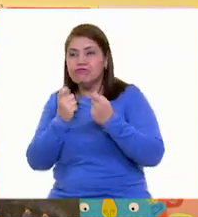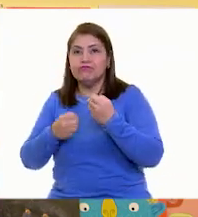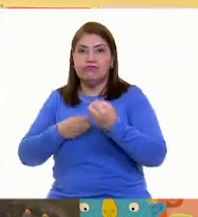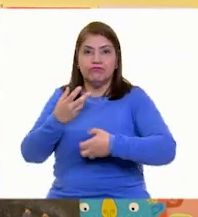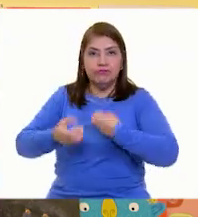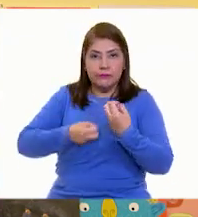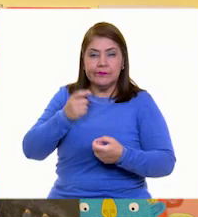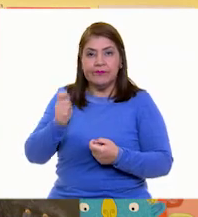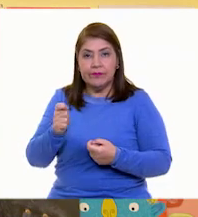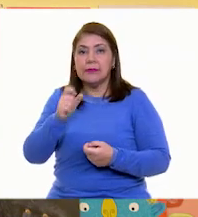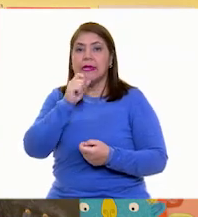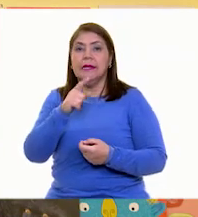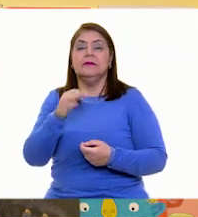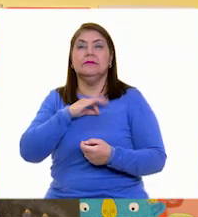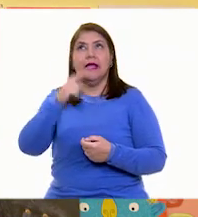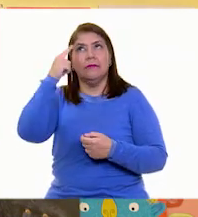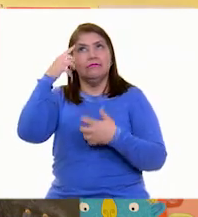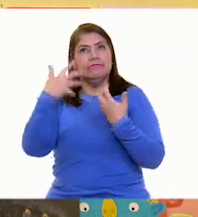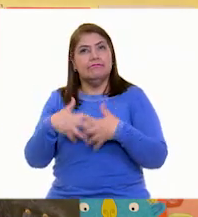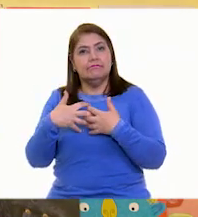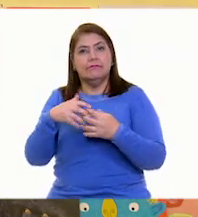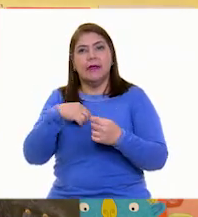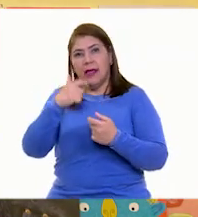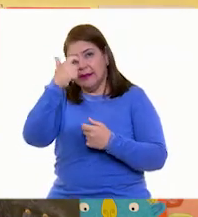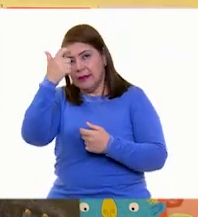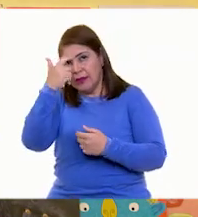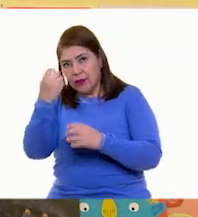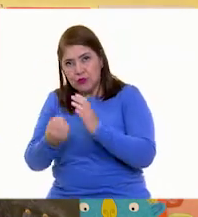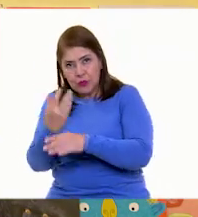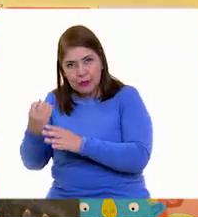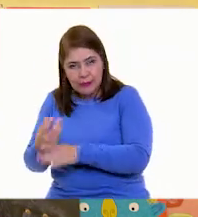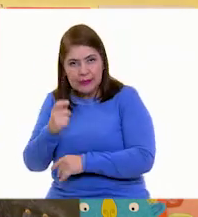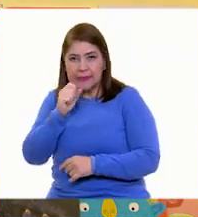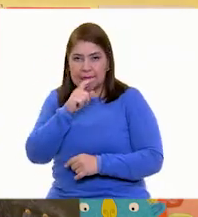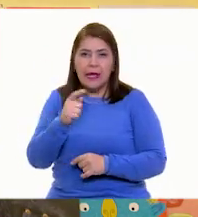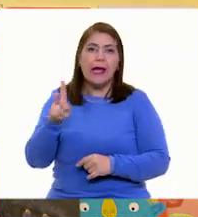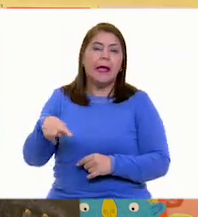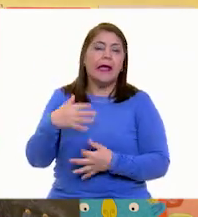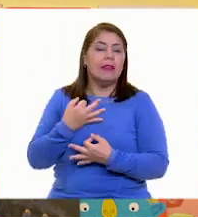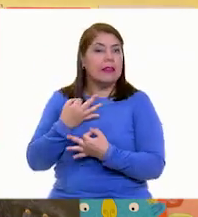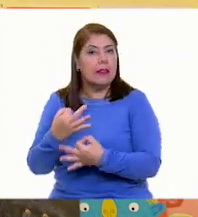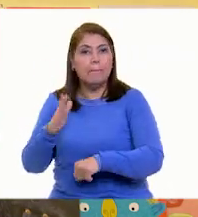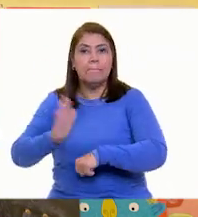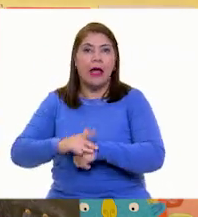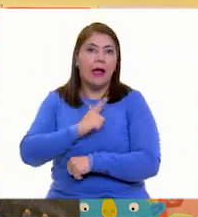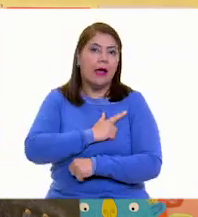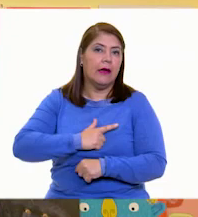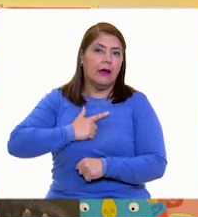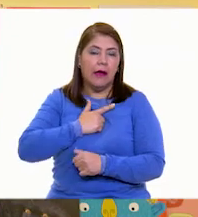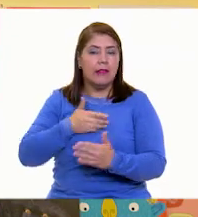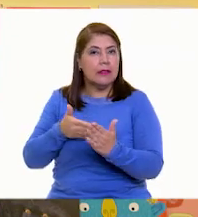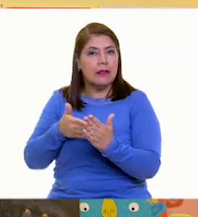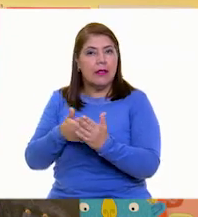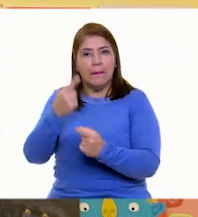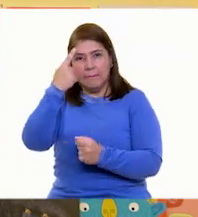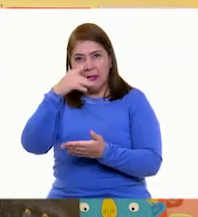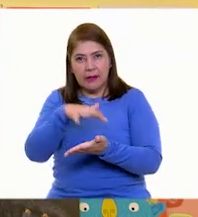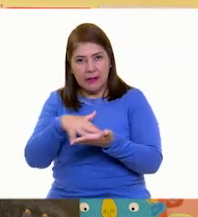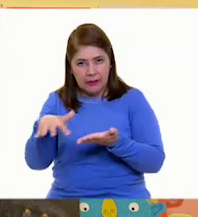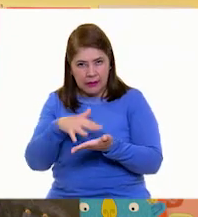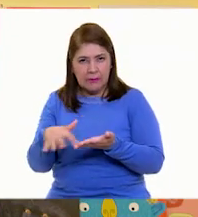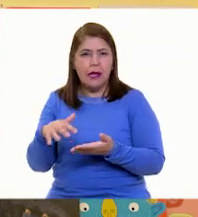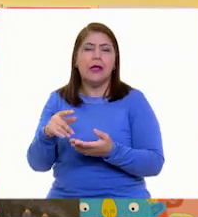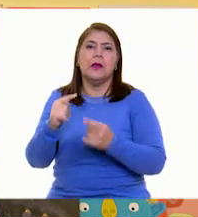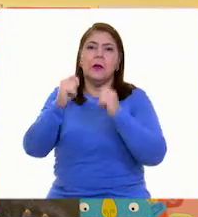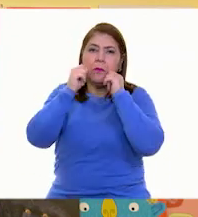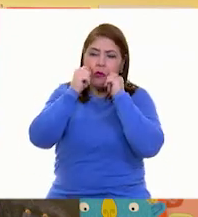la imaginación y la creatividad. Fomentamos el gusto por la lectura que perdurará más allá de la primera